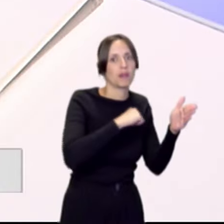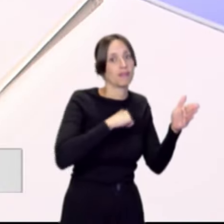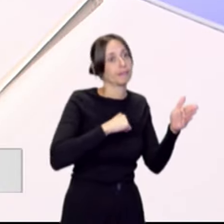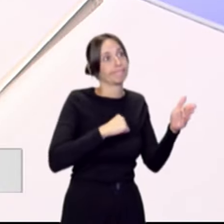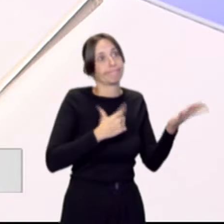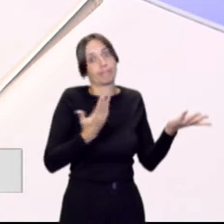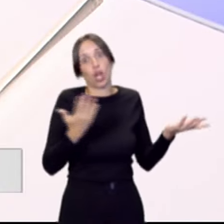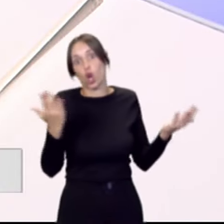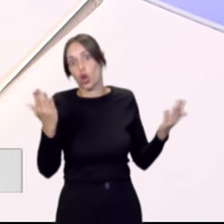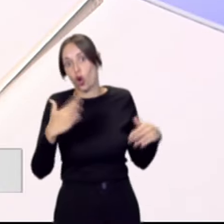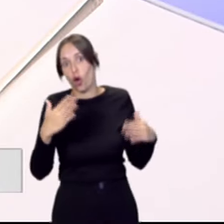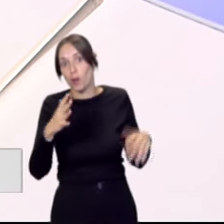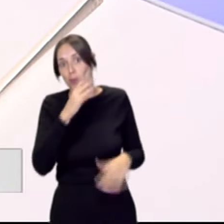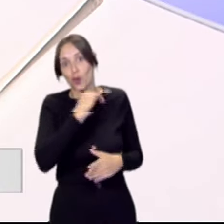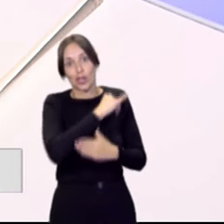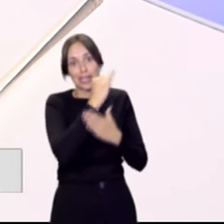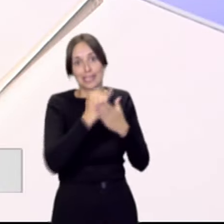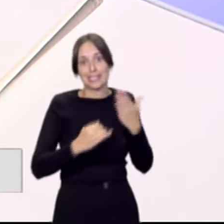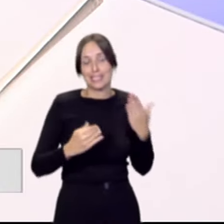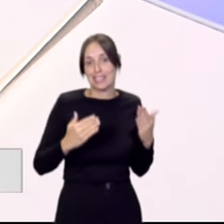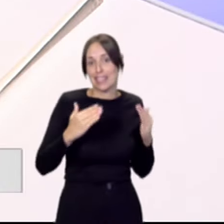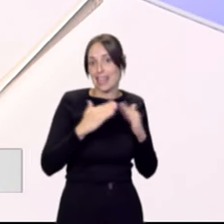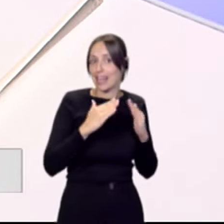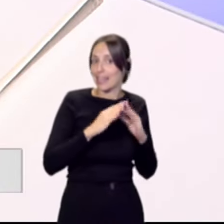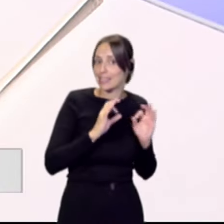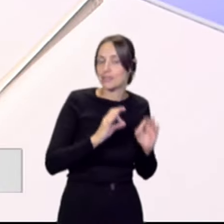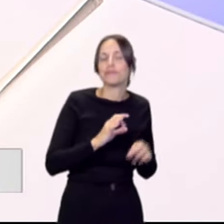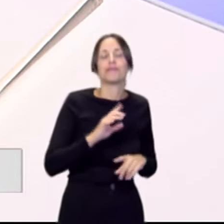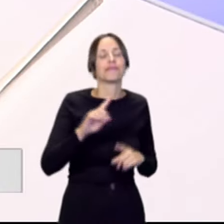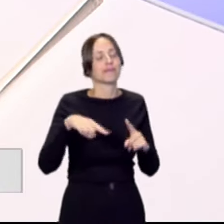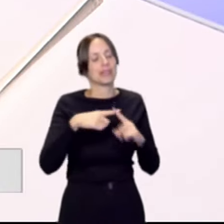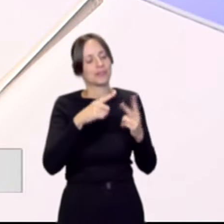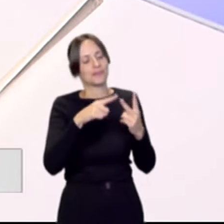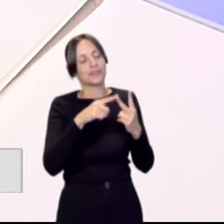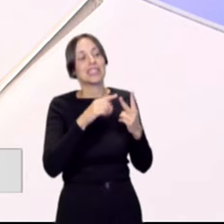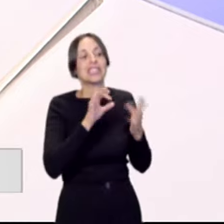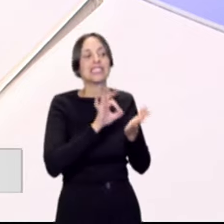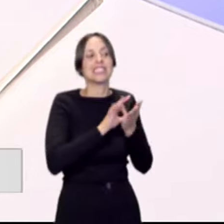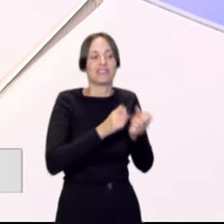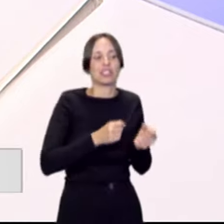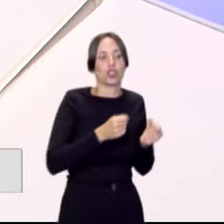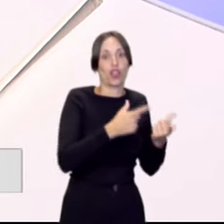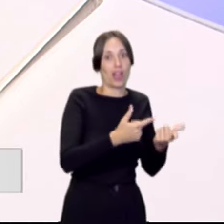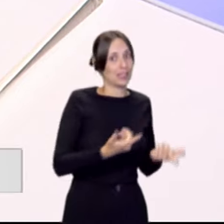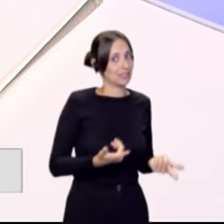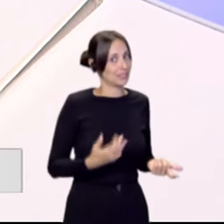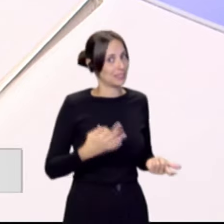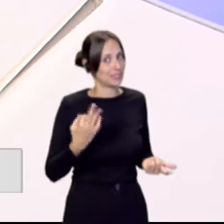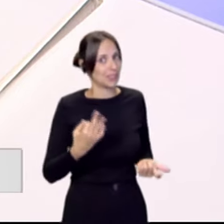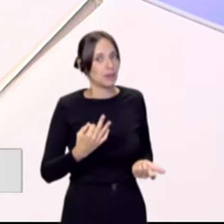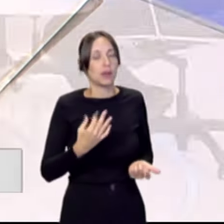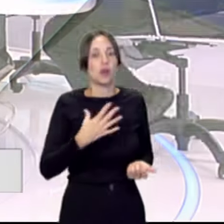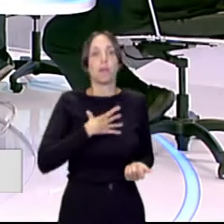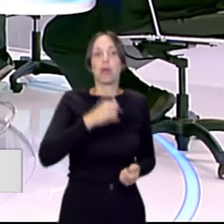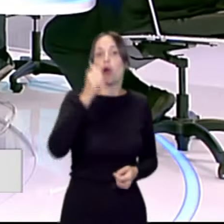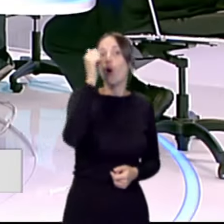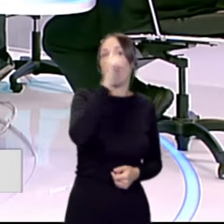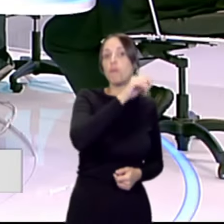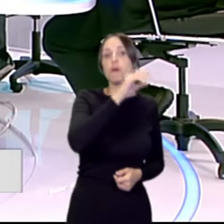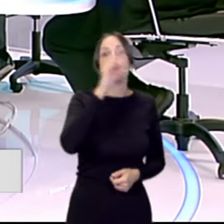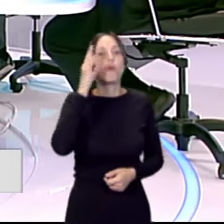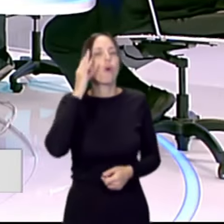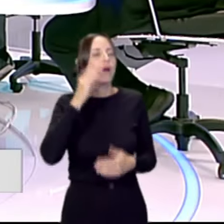vivienda que hay, hay que darle una serie de servicios que no se pueden prestar, tanto el hombre como la mujer